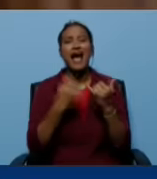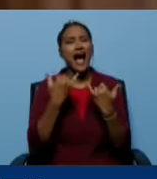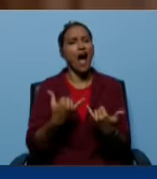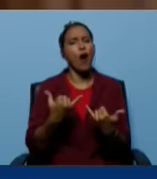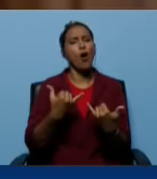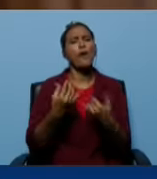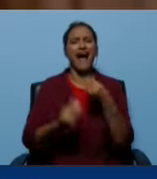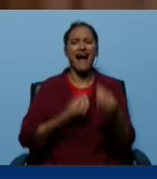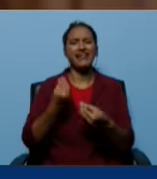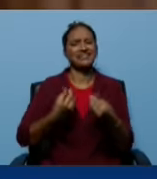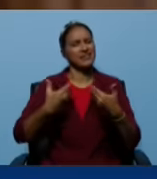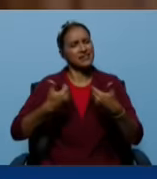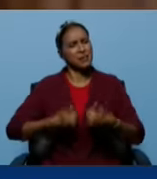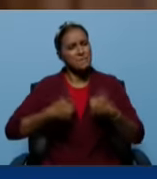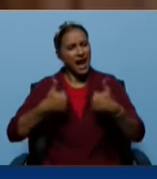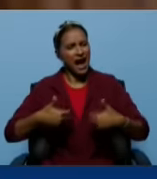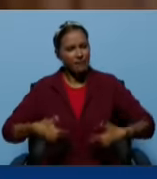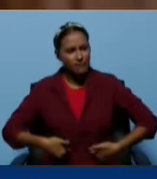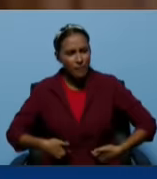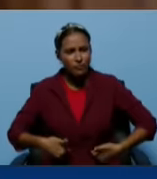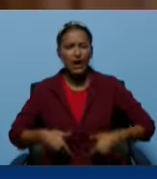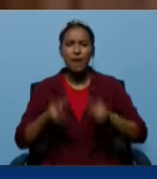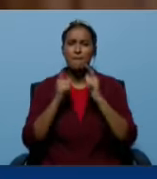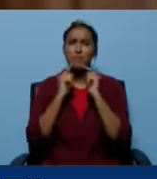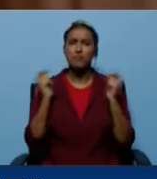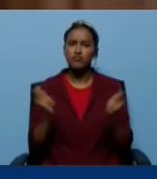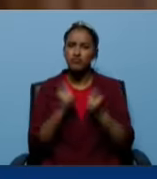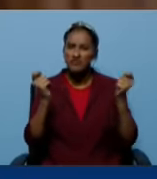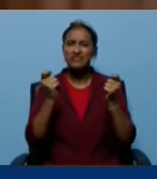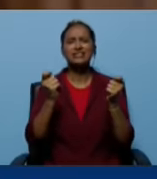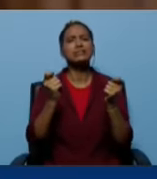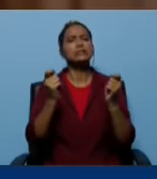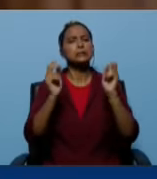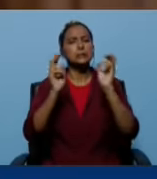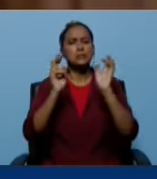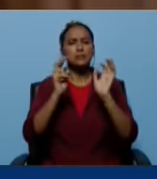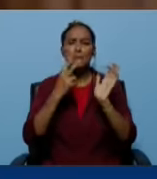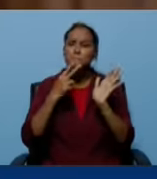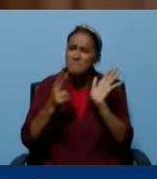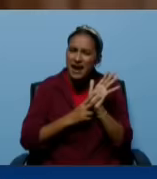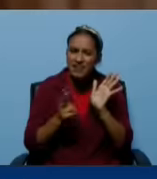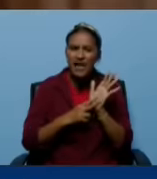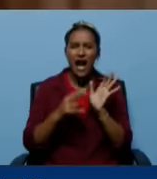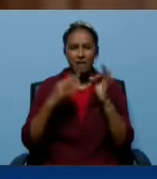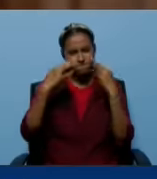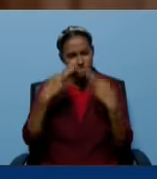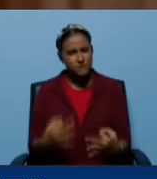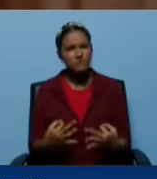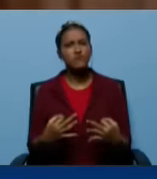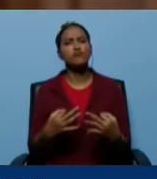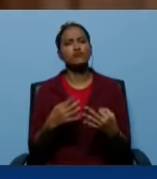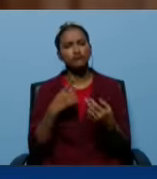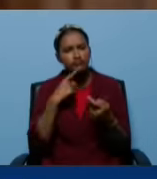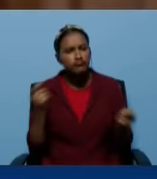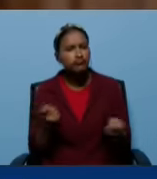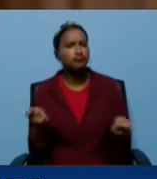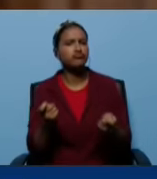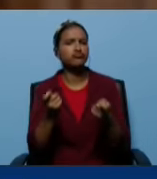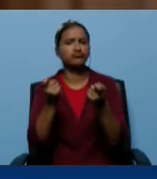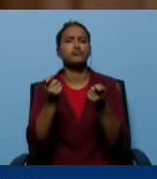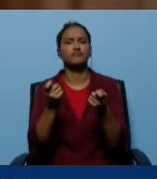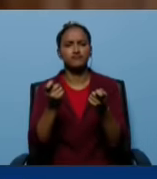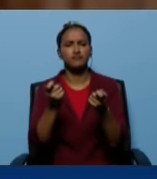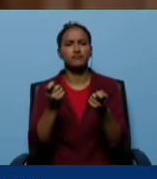por comunicar, por divulgar de manera veraz, de manera transparente este acontecimiento que, insisto,